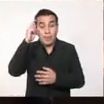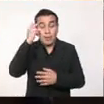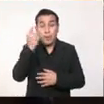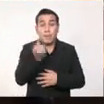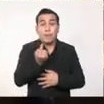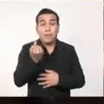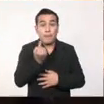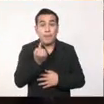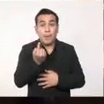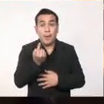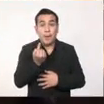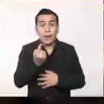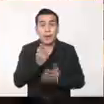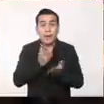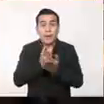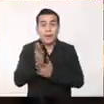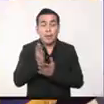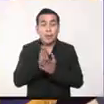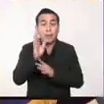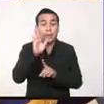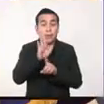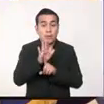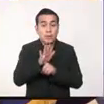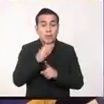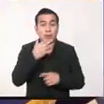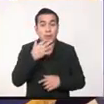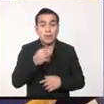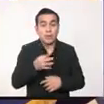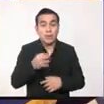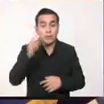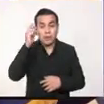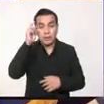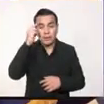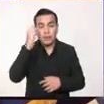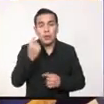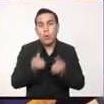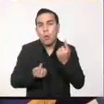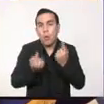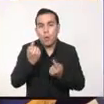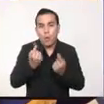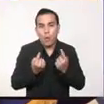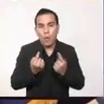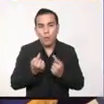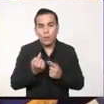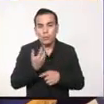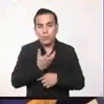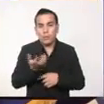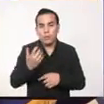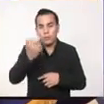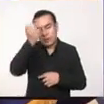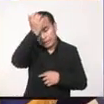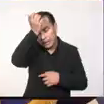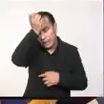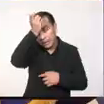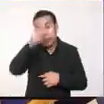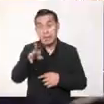de personas que tienen acceso a usted. Porque el problema es, y creo que en eso es donde se equivocan nuestros